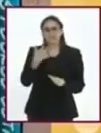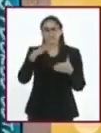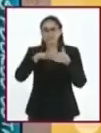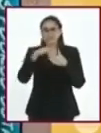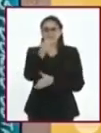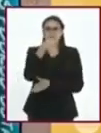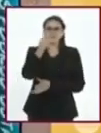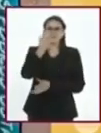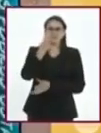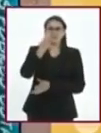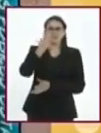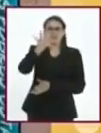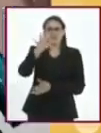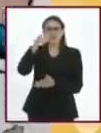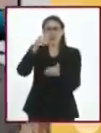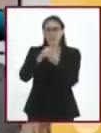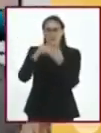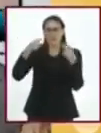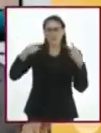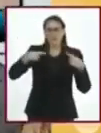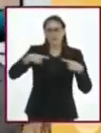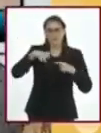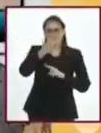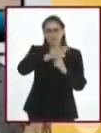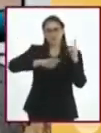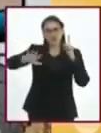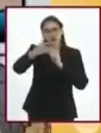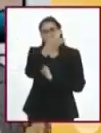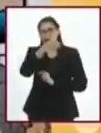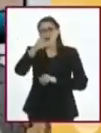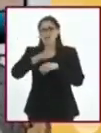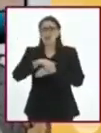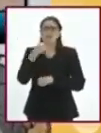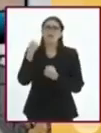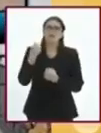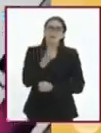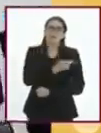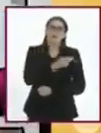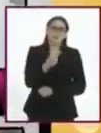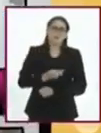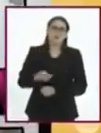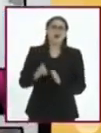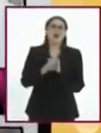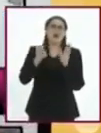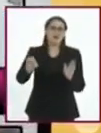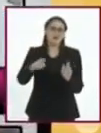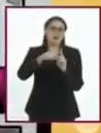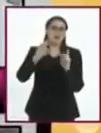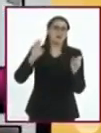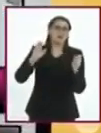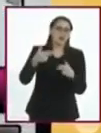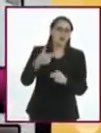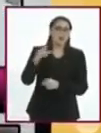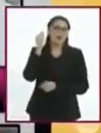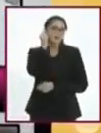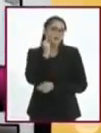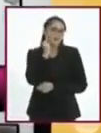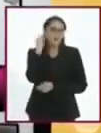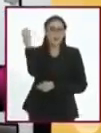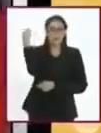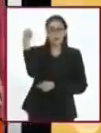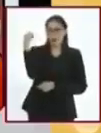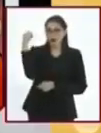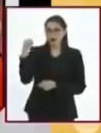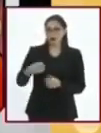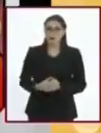en México. Las poblaciones más pobres se concentran en entidades como Chiapas, Guerrero y Oaxaca.